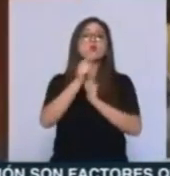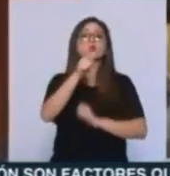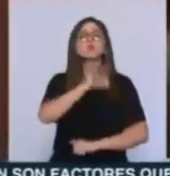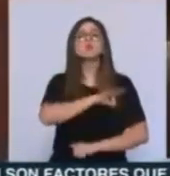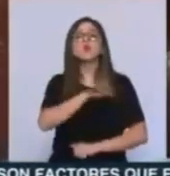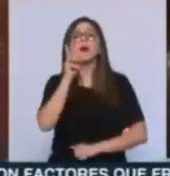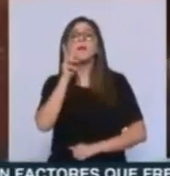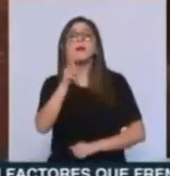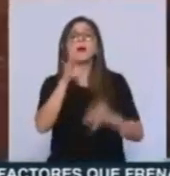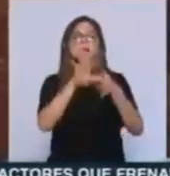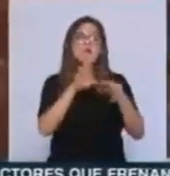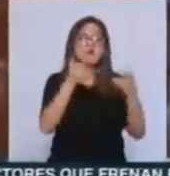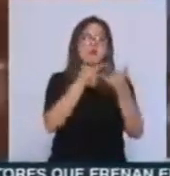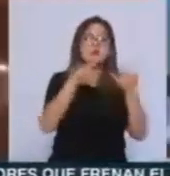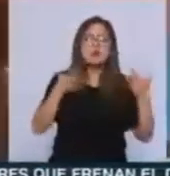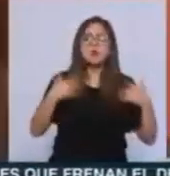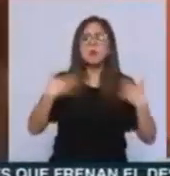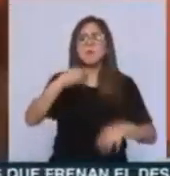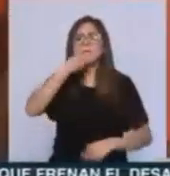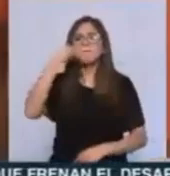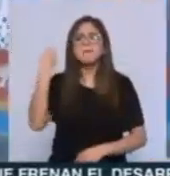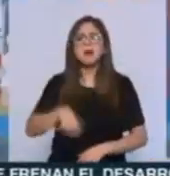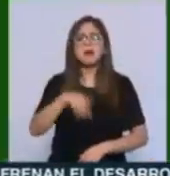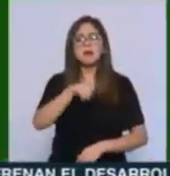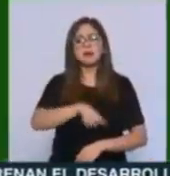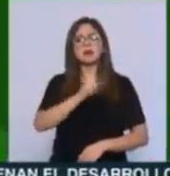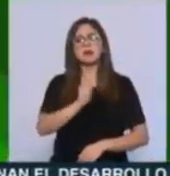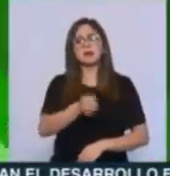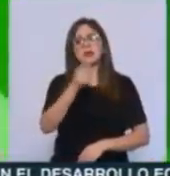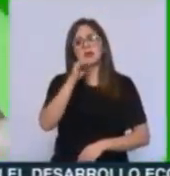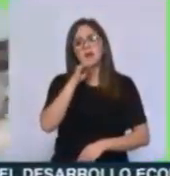de narraciones extraordinarias, a las 19 horas.